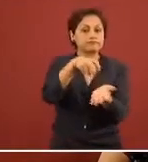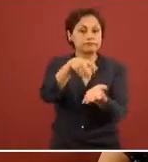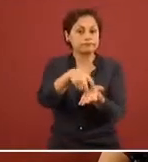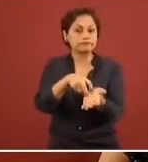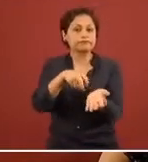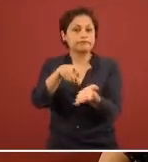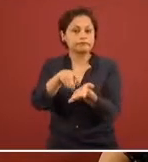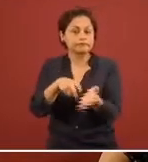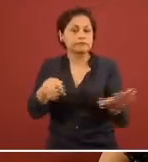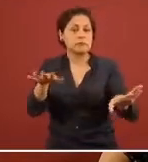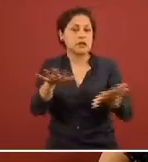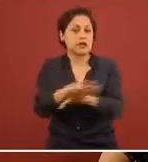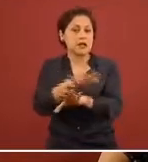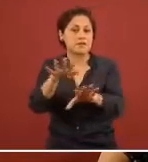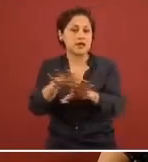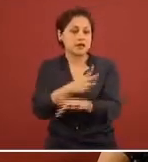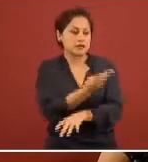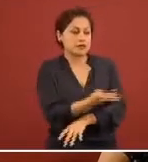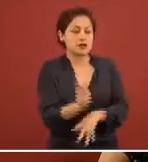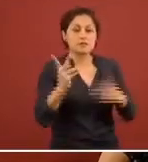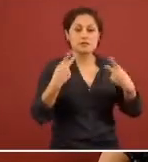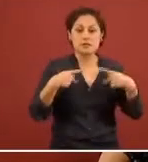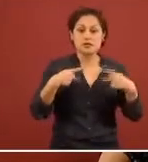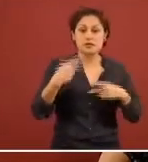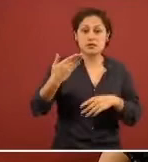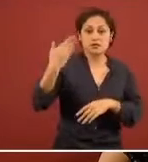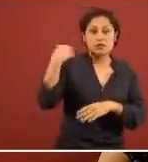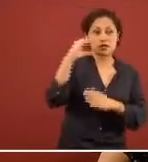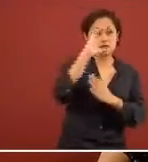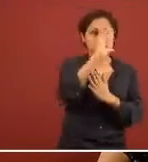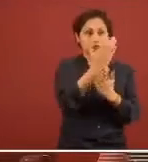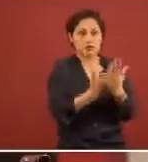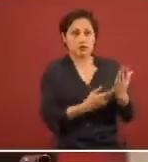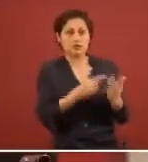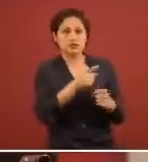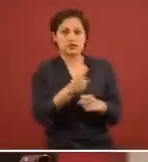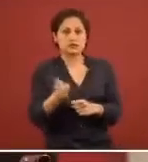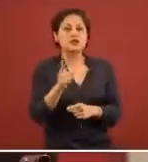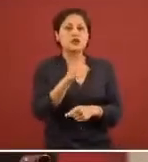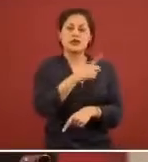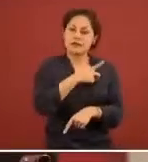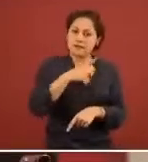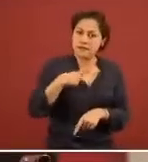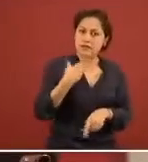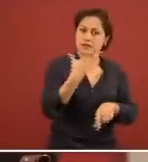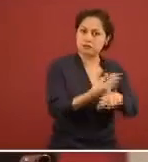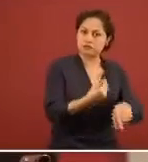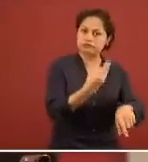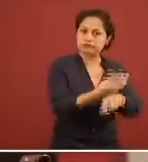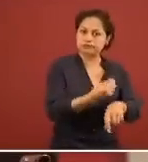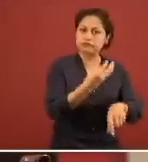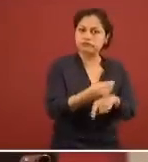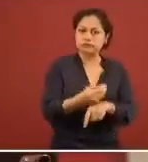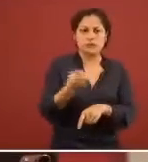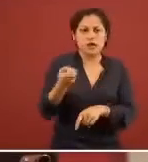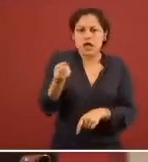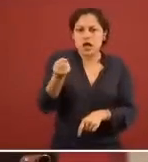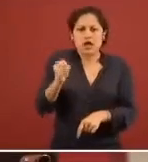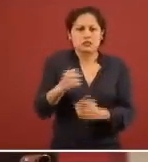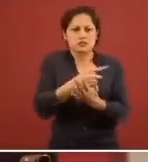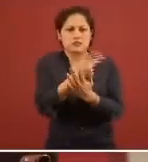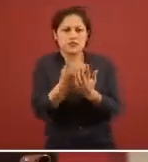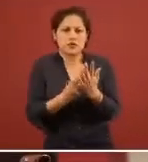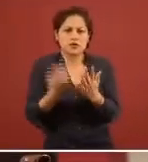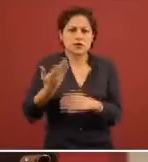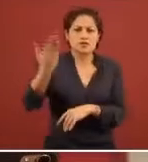las contrataciones de este personal. Esto fue antes de COVID. Este es un plan que se empezó a trabajar desde el 1 de enero